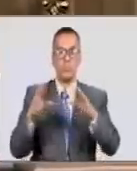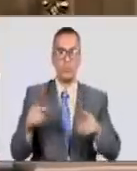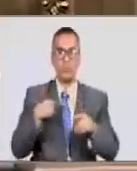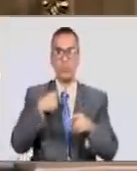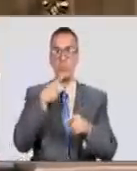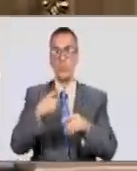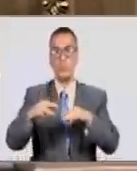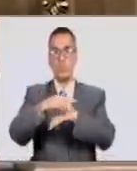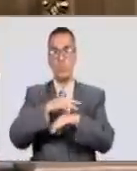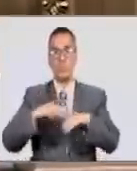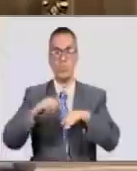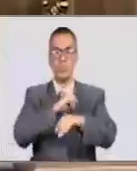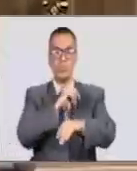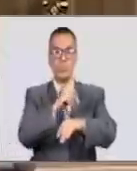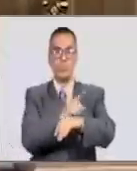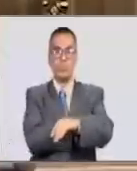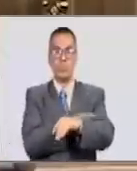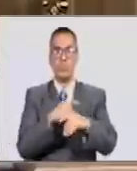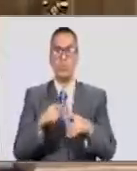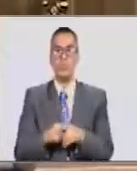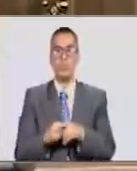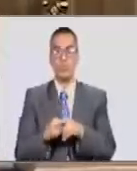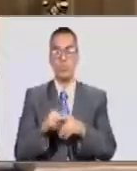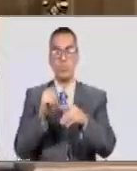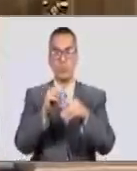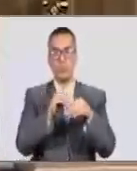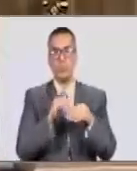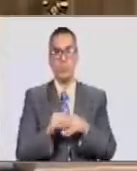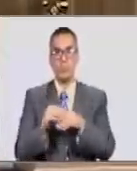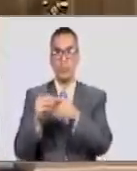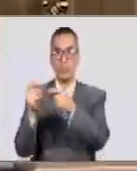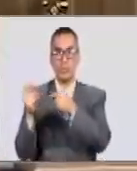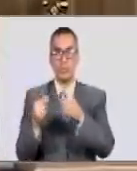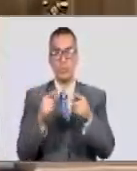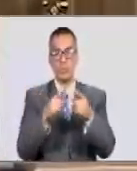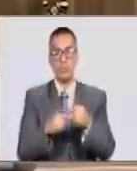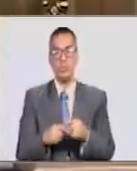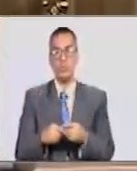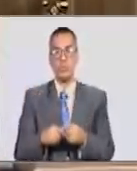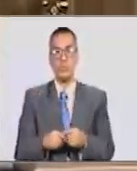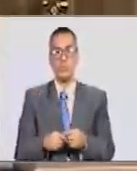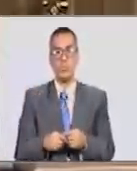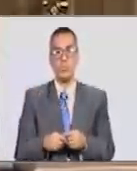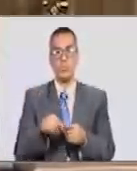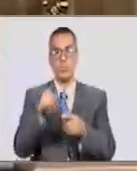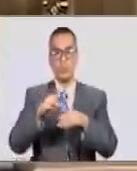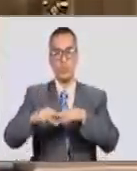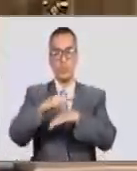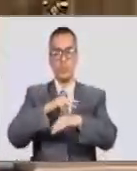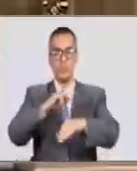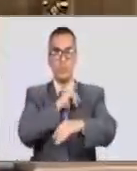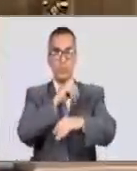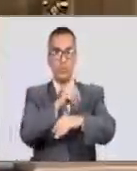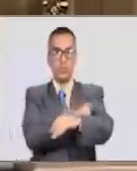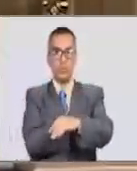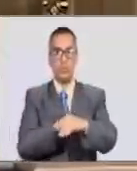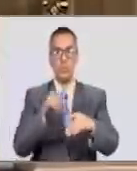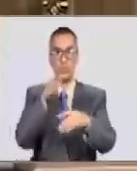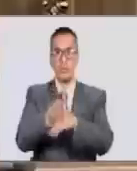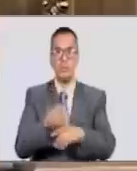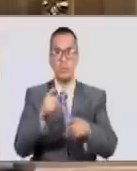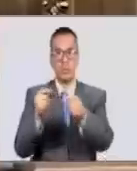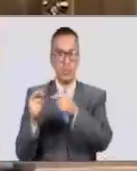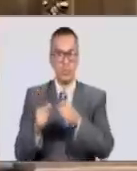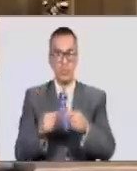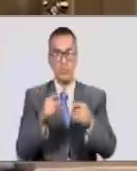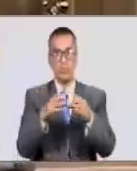dicte el Ministerio del Poder Popular con competencia en materia de economía y finanzas. El Ministerio del Poder Popular con competencia en materia